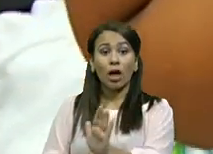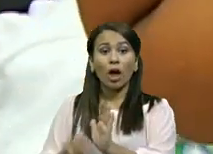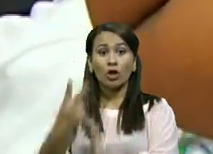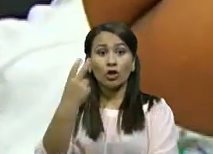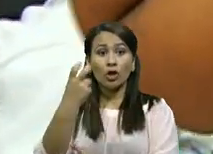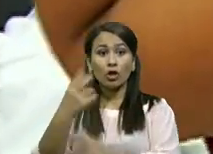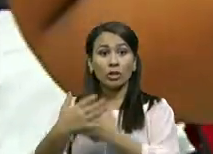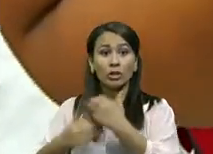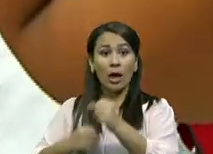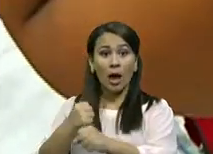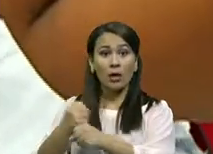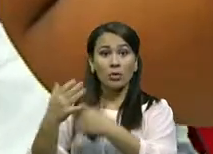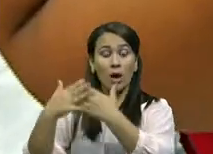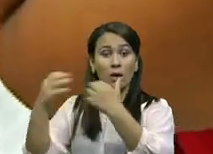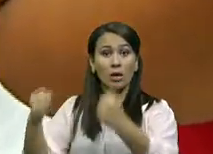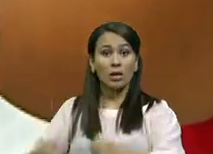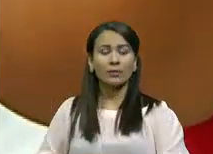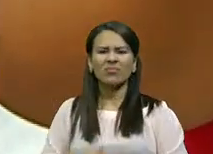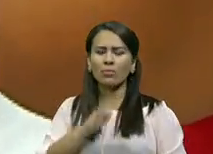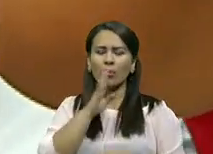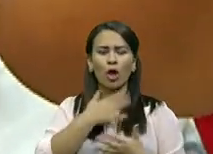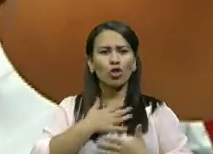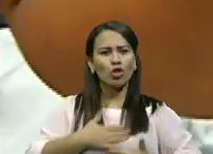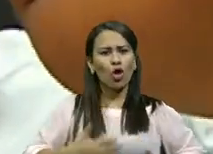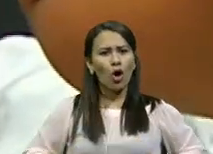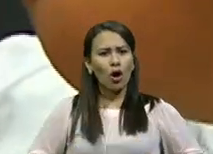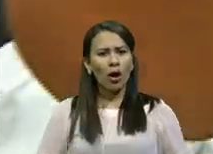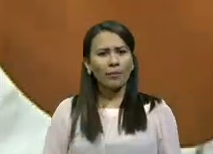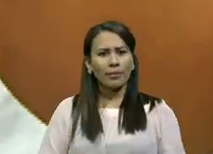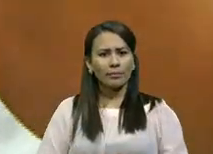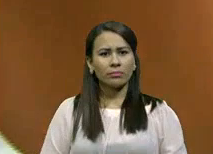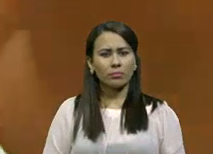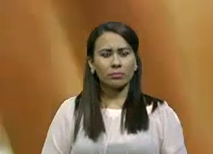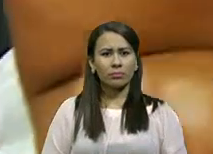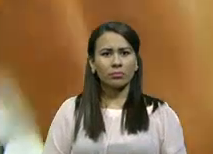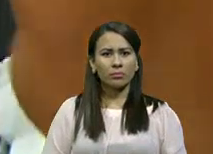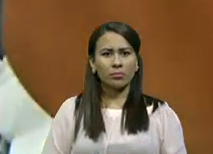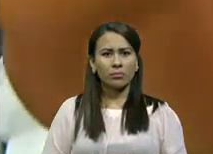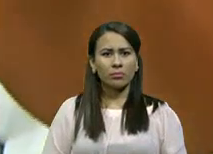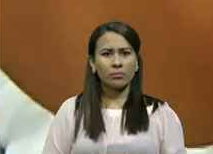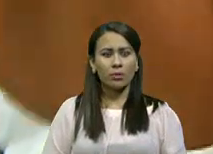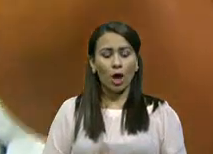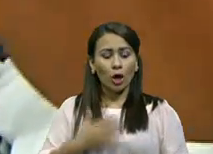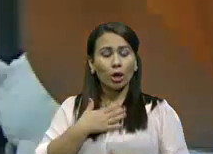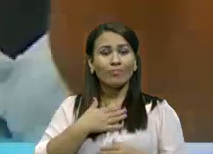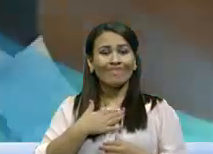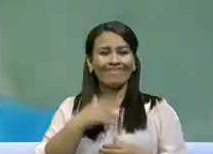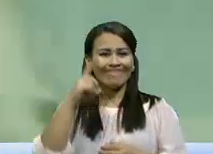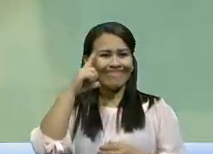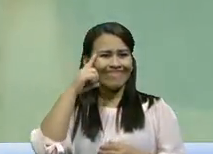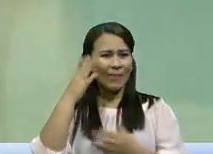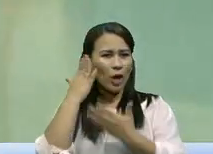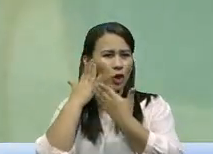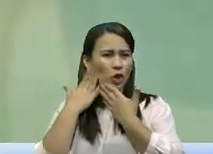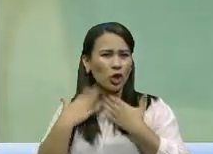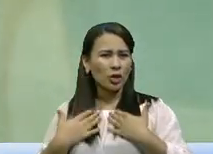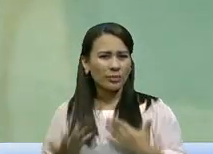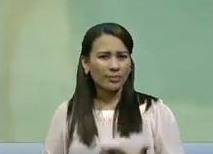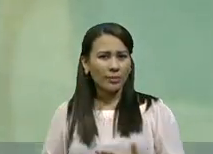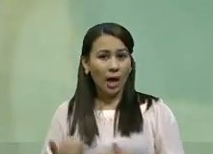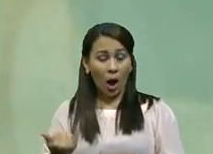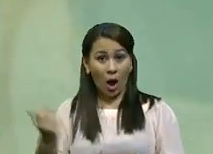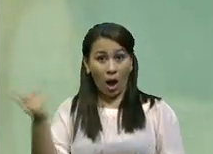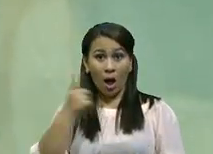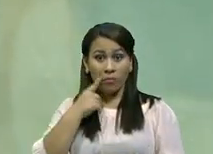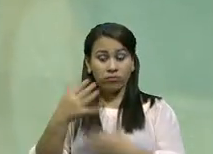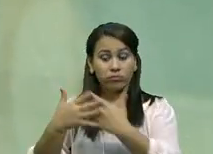años, le dieron a él. Él la cogía, la manoseaba, le tocaba las partes íntimas. El sospechoso quedó a órdenes